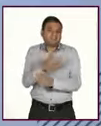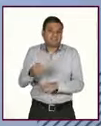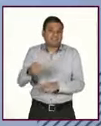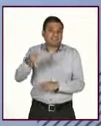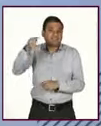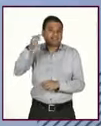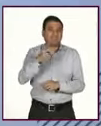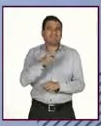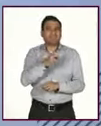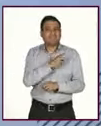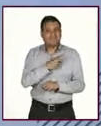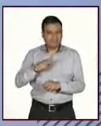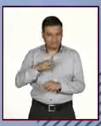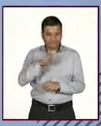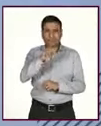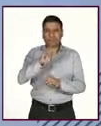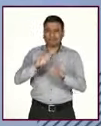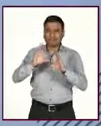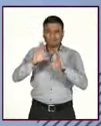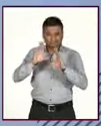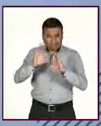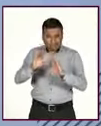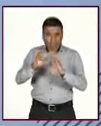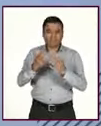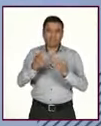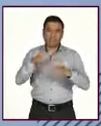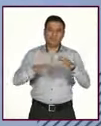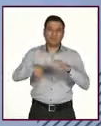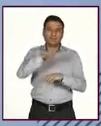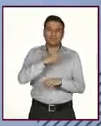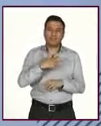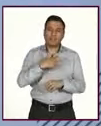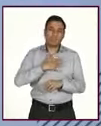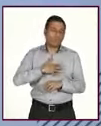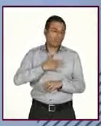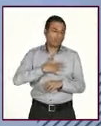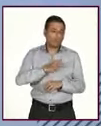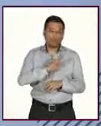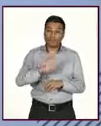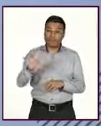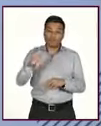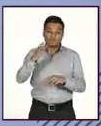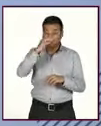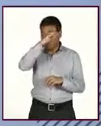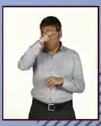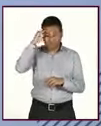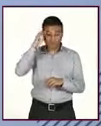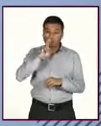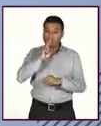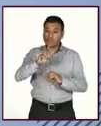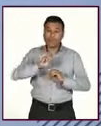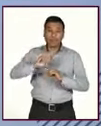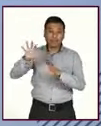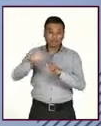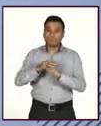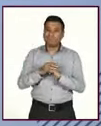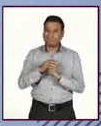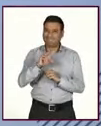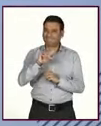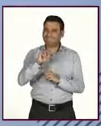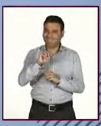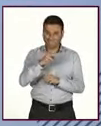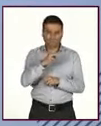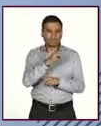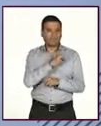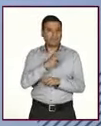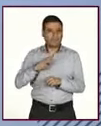sin cansancio, porque yo sé que algunas veces nos cansamos y decimos, bueno, ya no nos quiere hacer caso, que haga lo que quiera, pero ser muy renuentes en